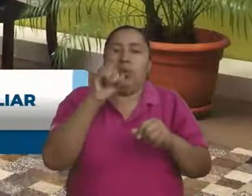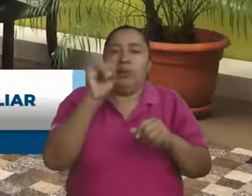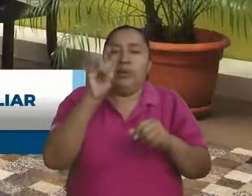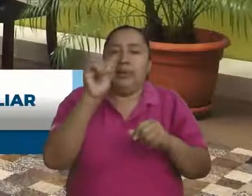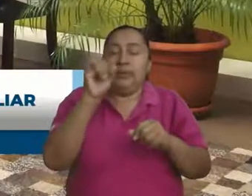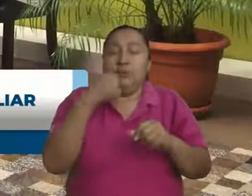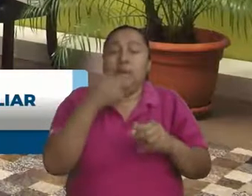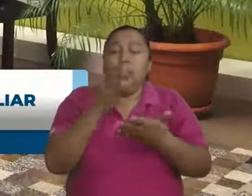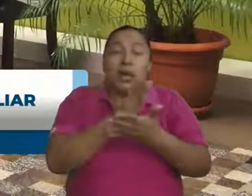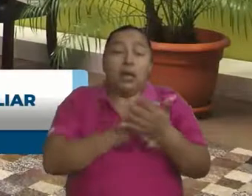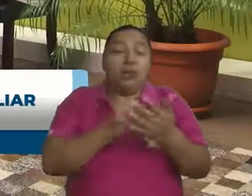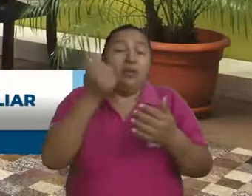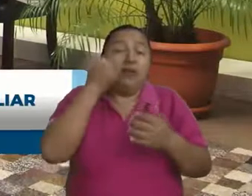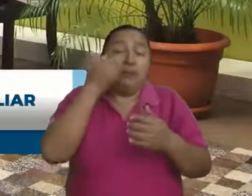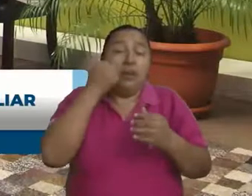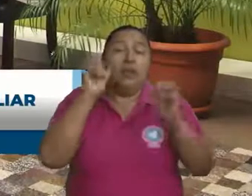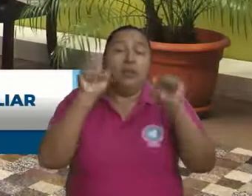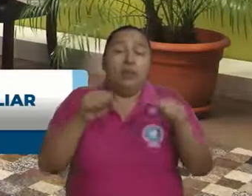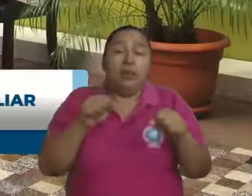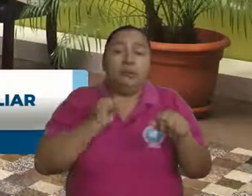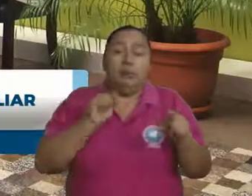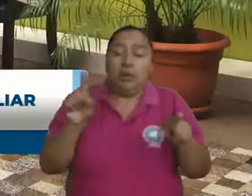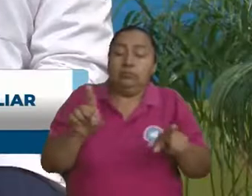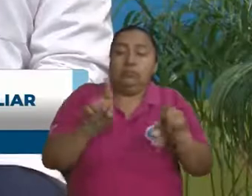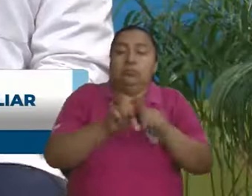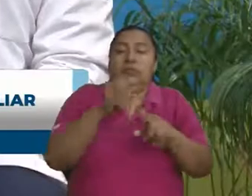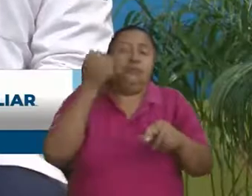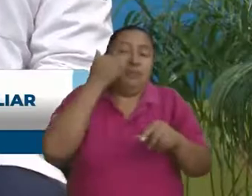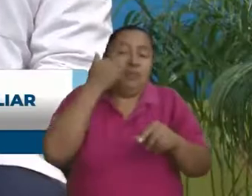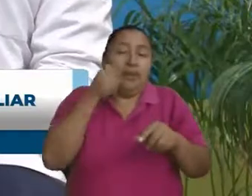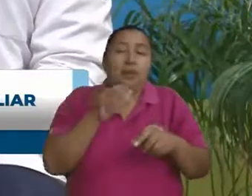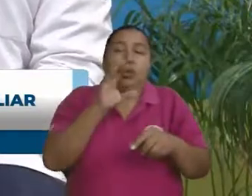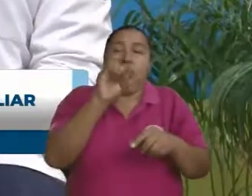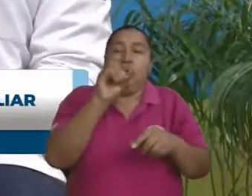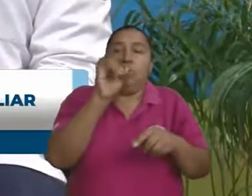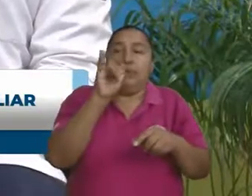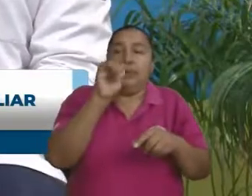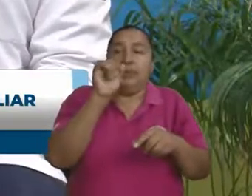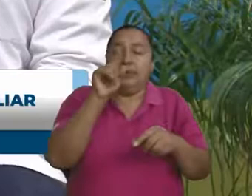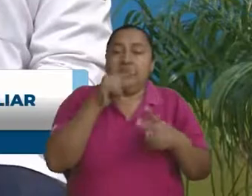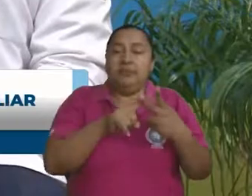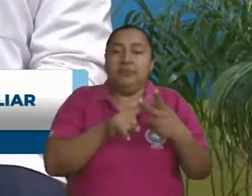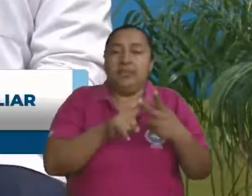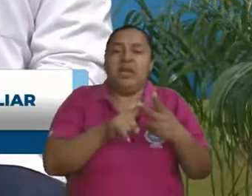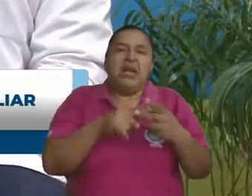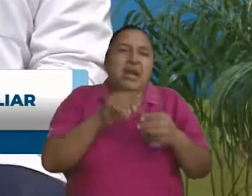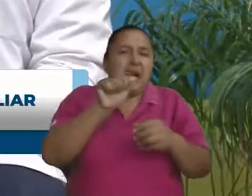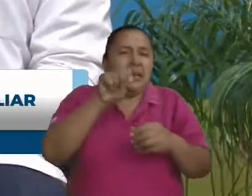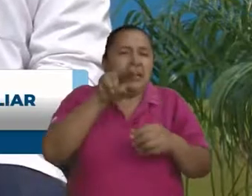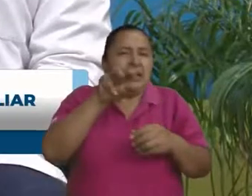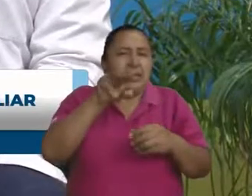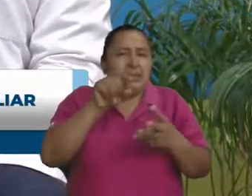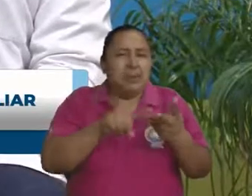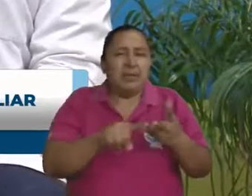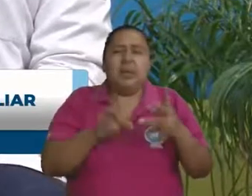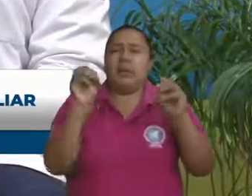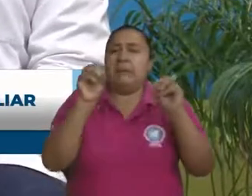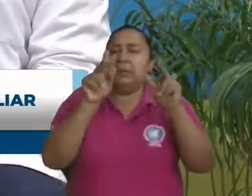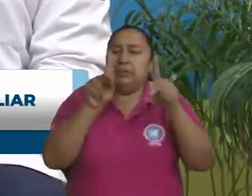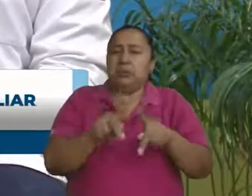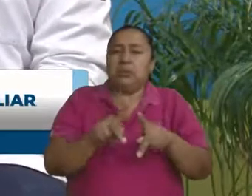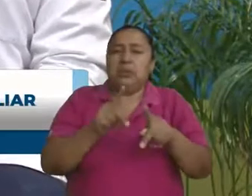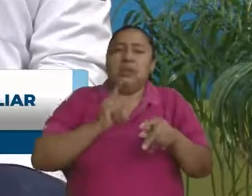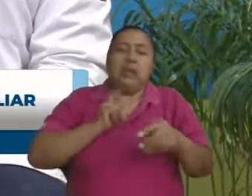enfermedades específicas que se asocian a la aparición de colelitiasis, por ejemplo, la anemia drepanocítica, por ejemplo, los pacientes que